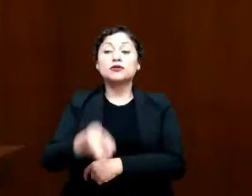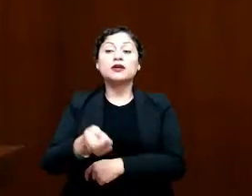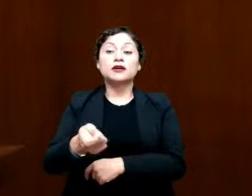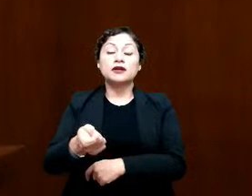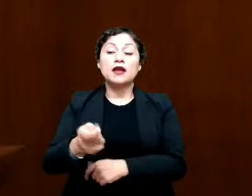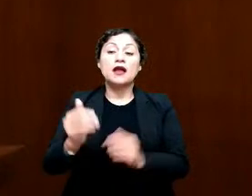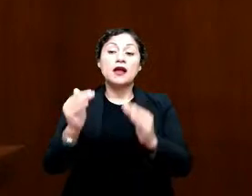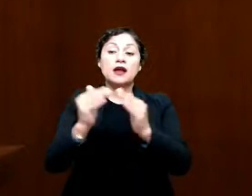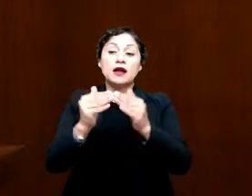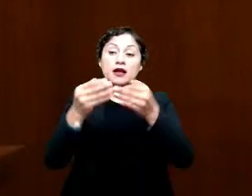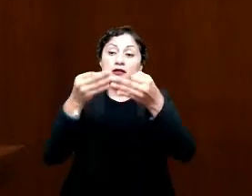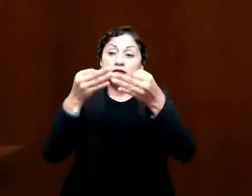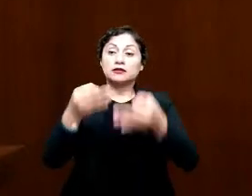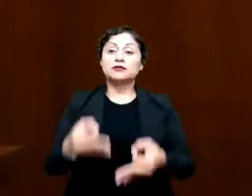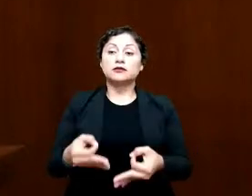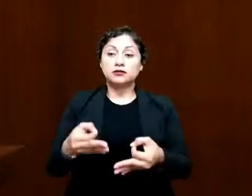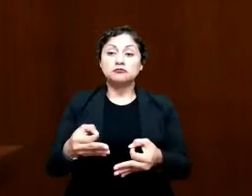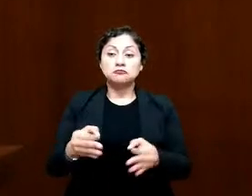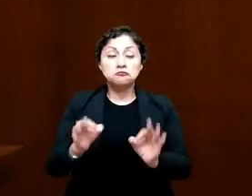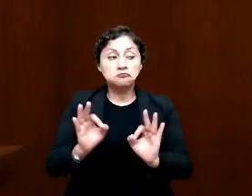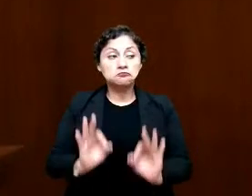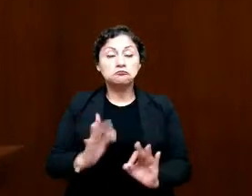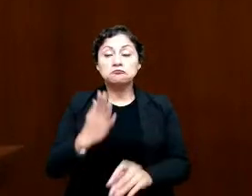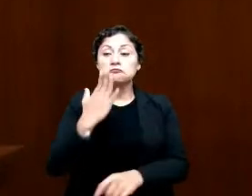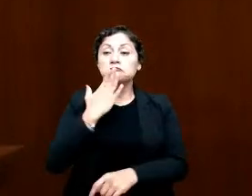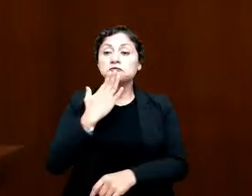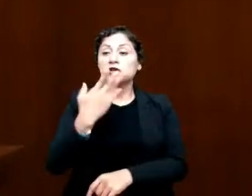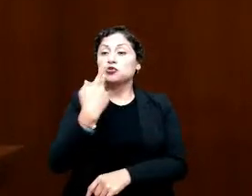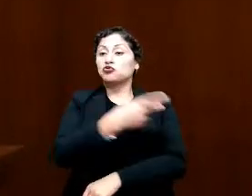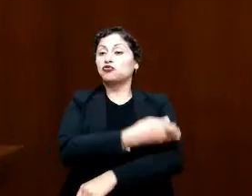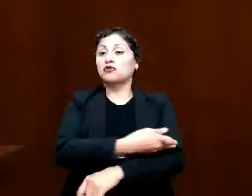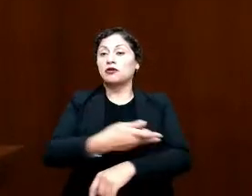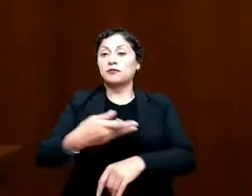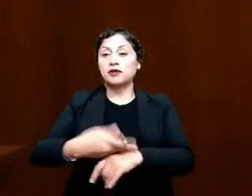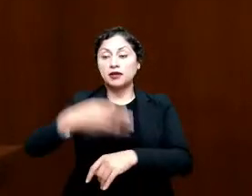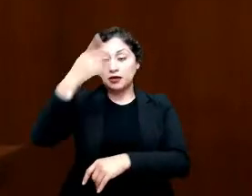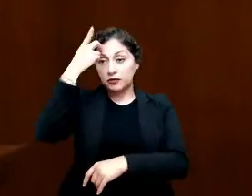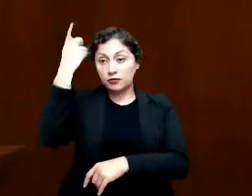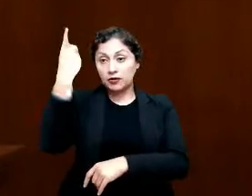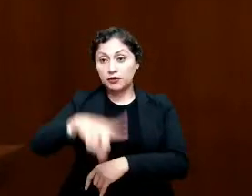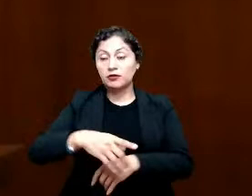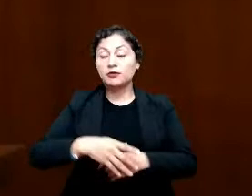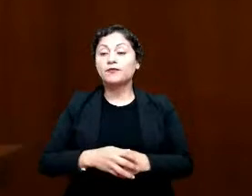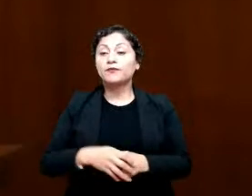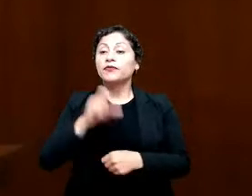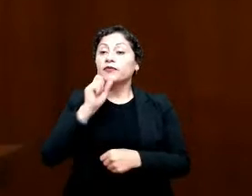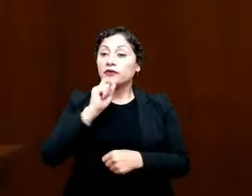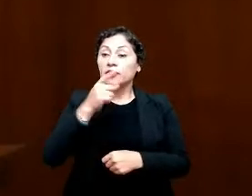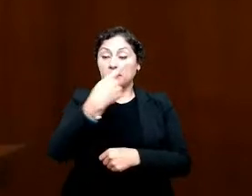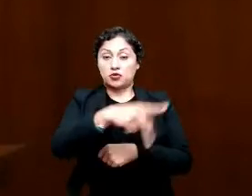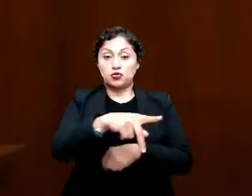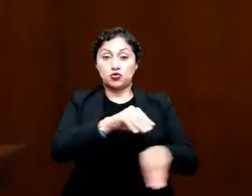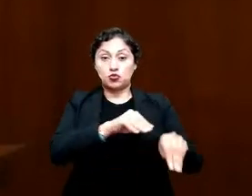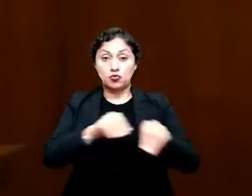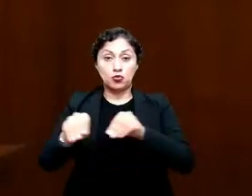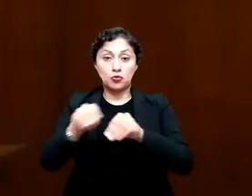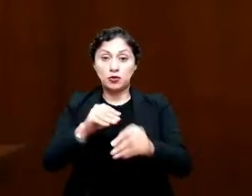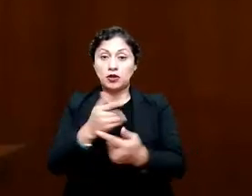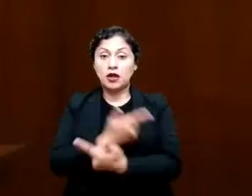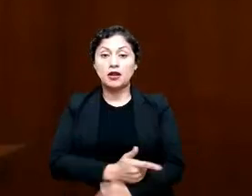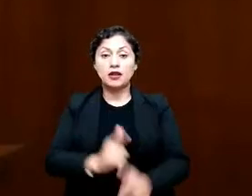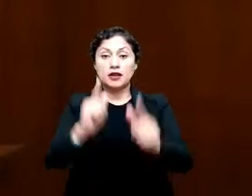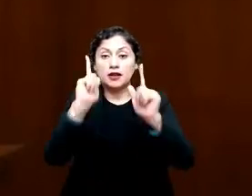una vivienda digna y decorosa como patrimonio familiar. Tienen derecho a una movilidad sostenible y